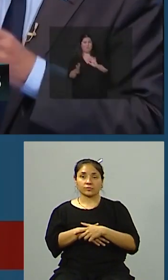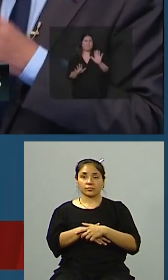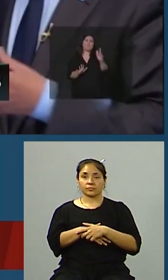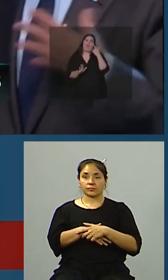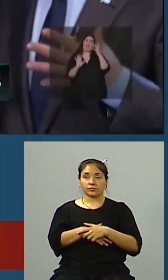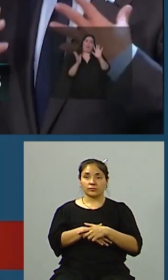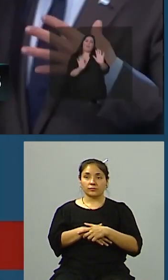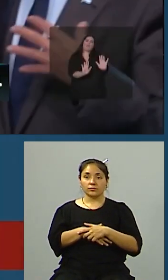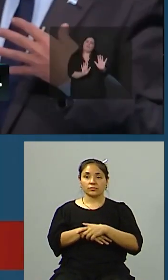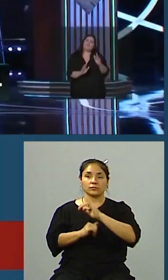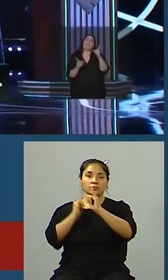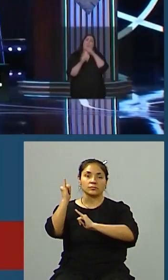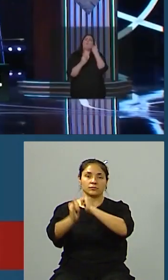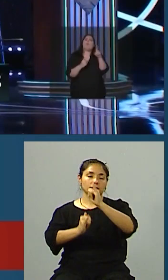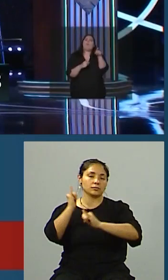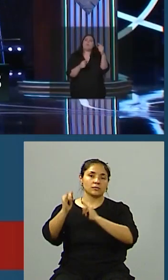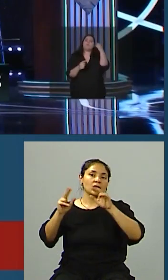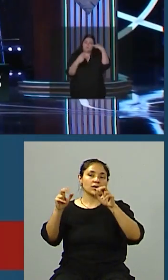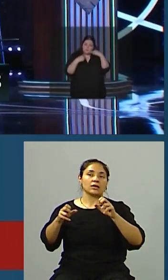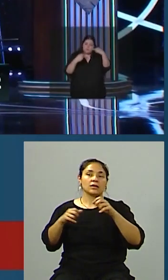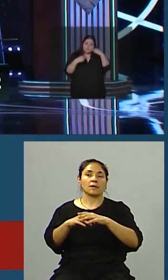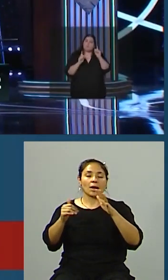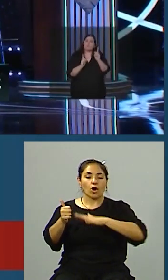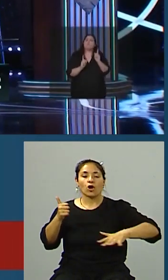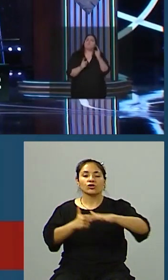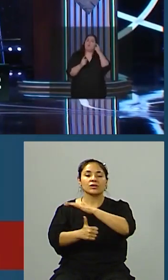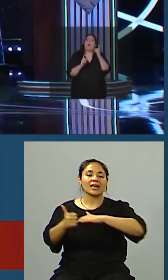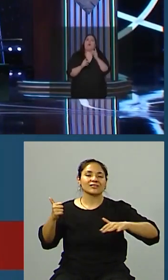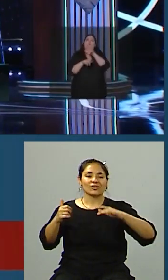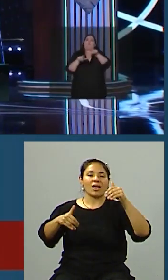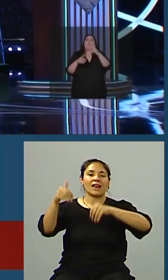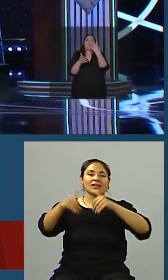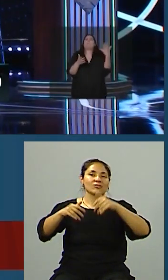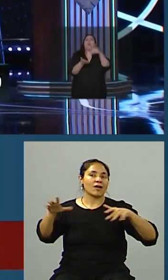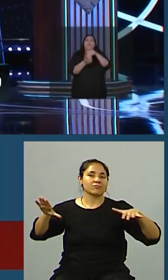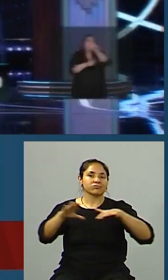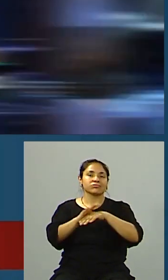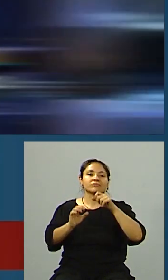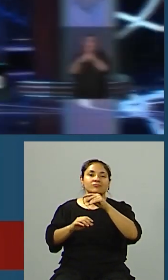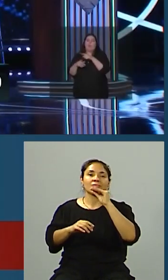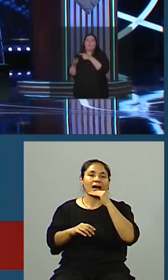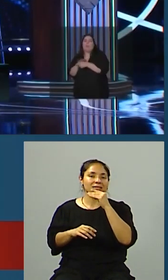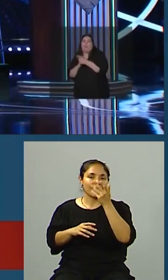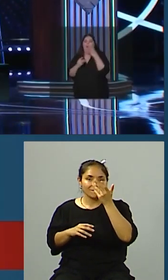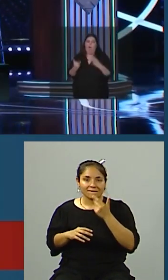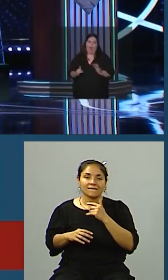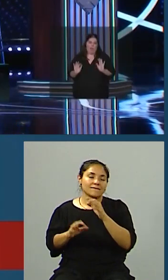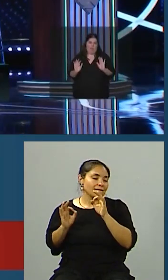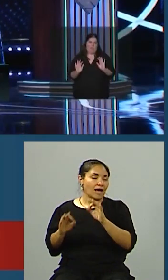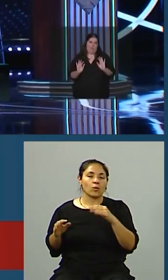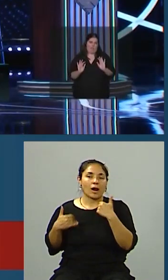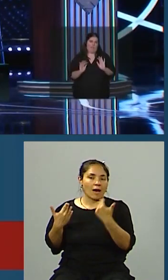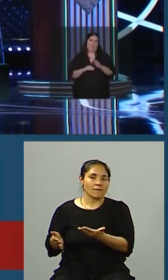panorama electoral se le dio tal vez como quería Sergio Massa, pero la economía no está pasando lo mismo con la economía.